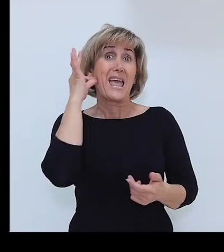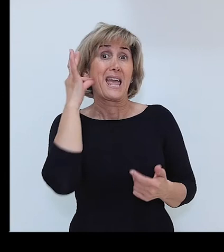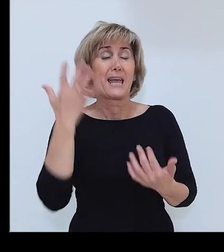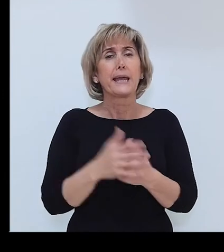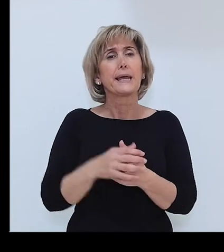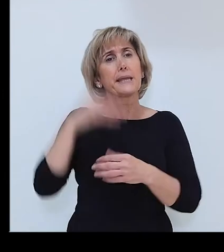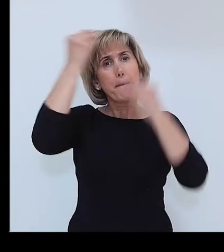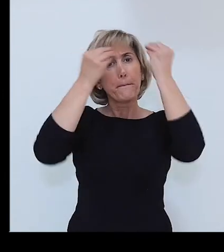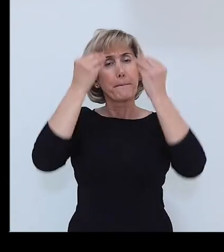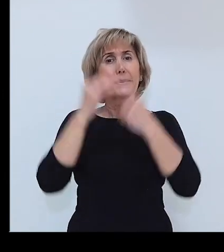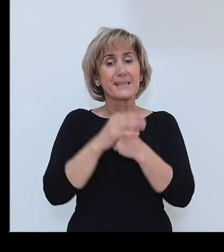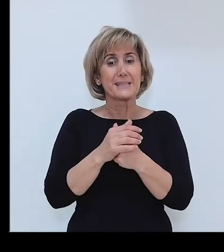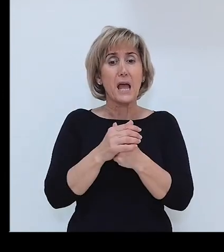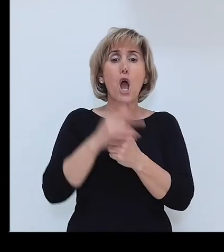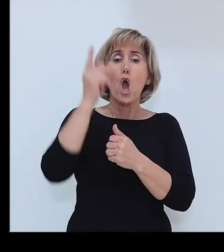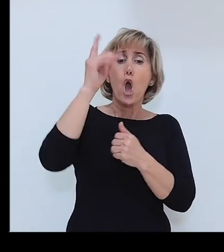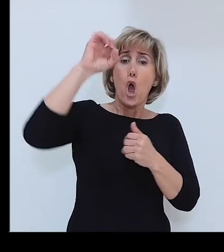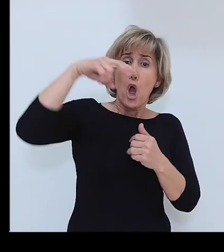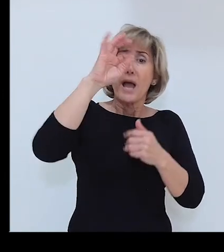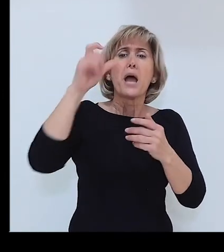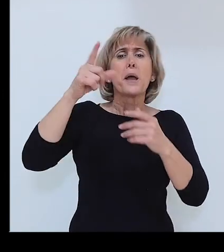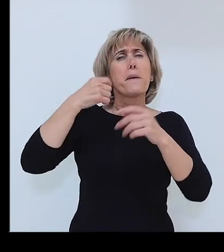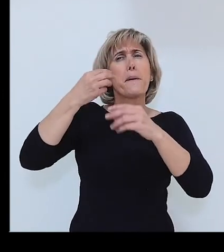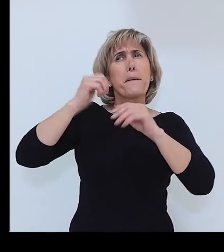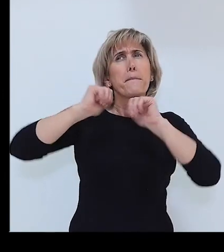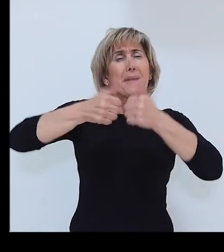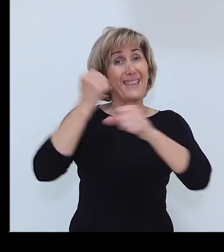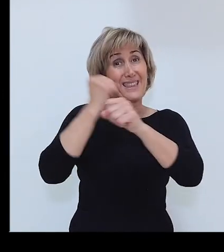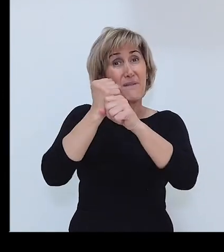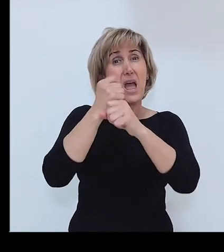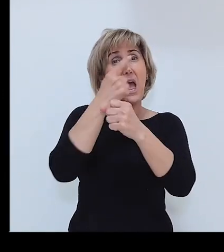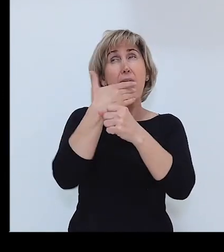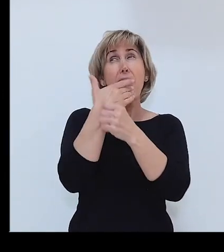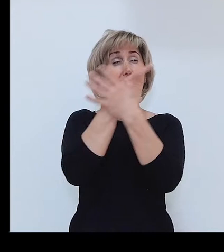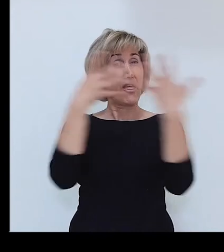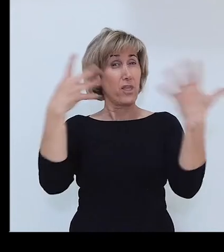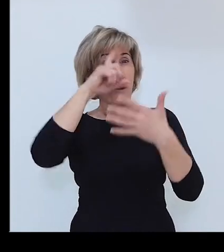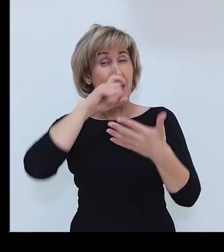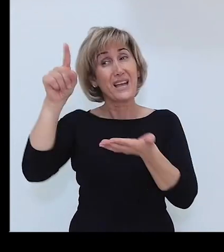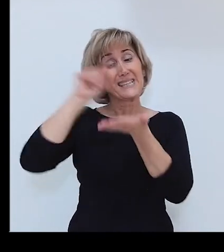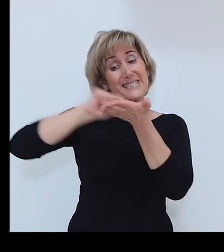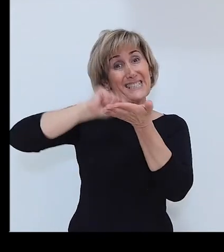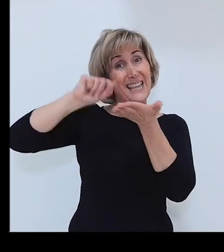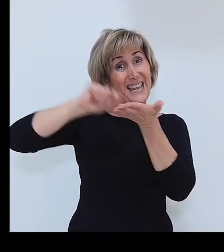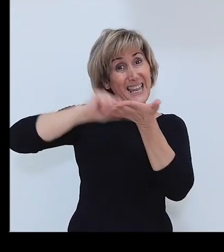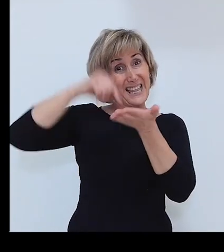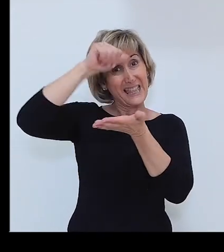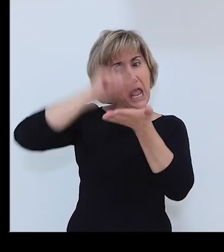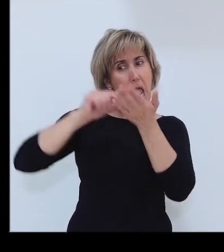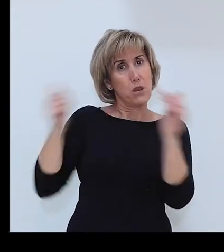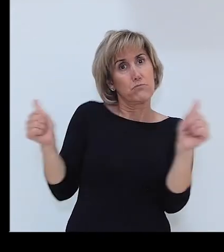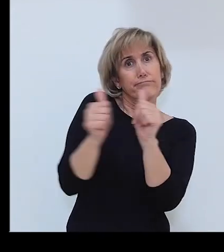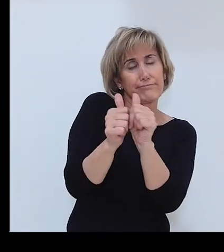sea, mientras que Comte empieza a trabajar con 19 años con Saint-Simon, es secretario de Saint-Simon, y eso le hace